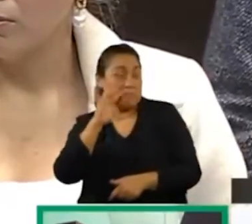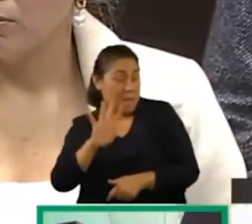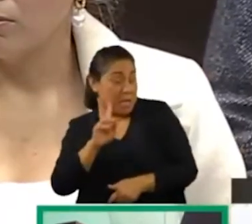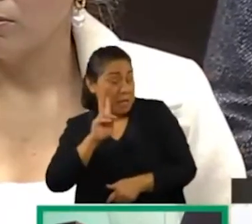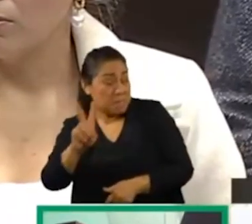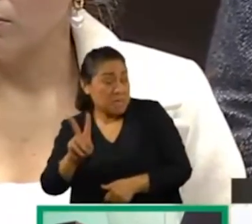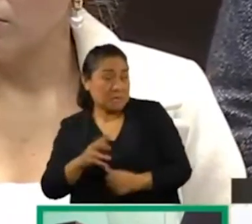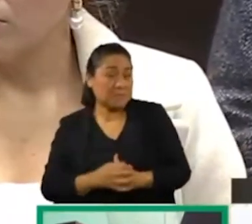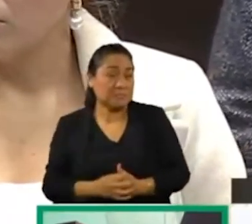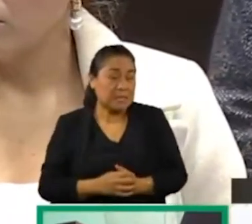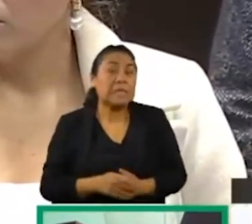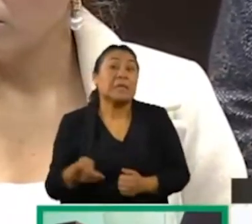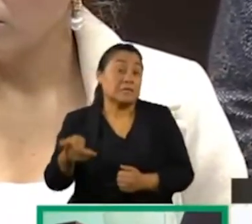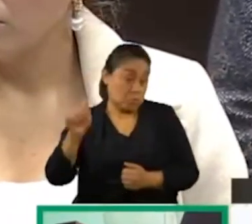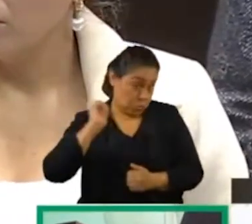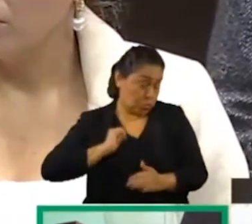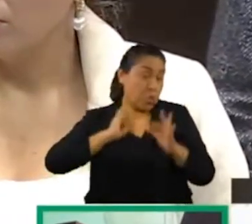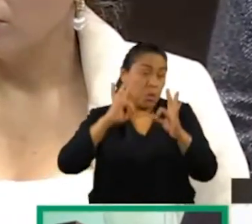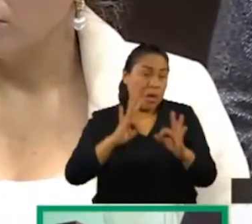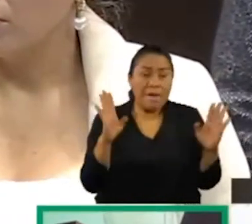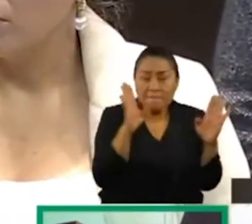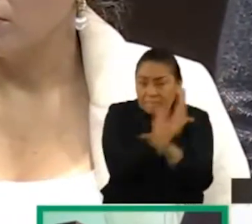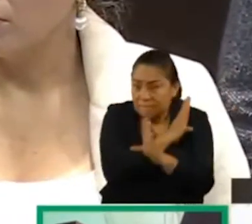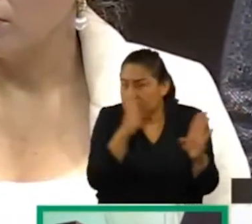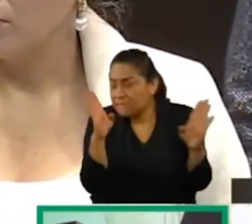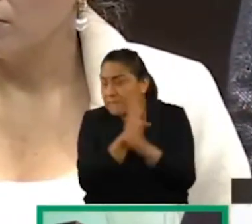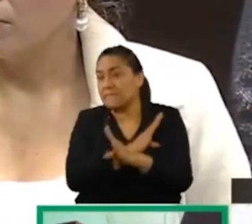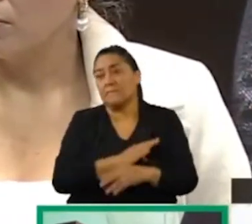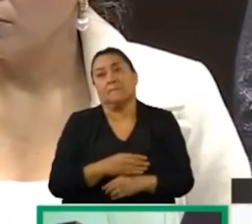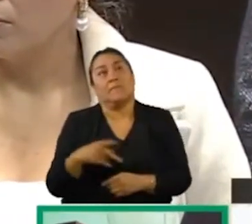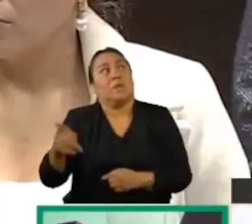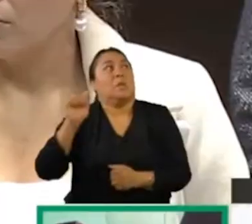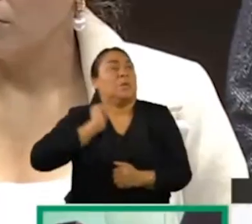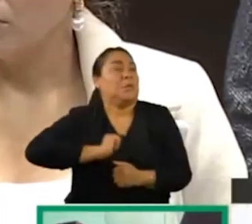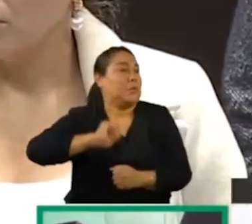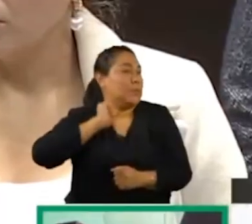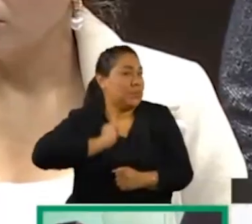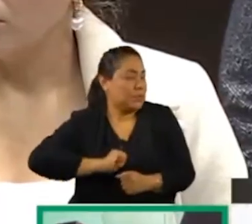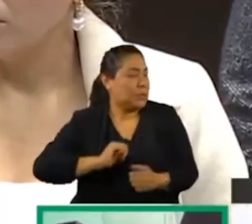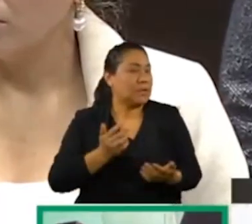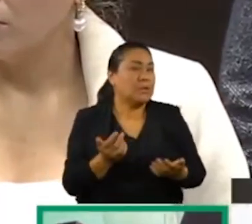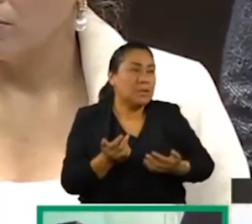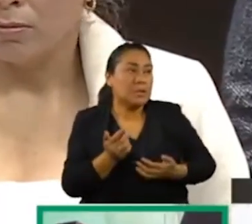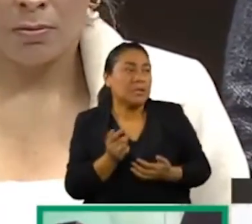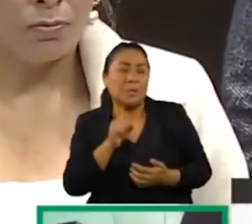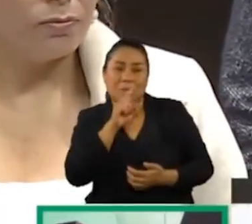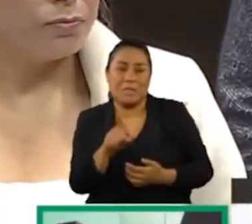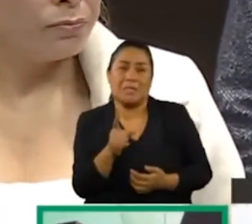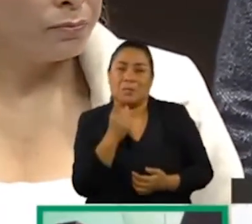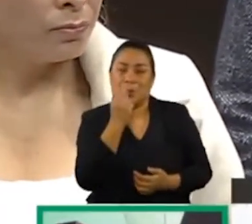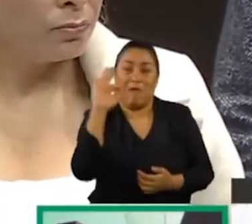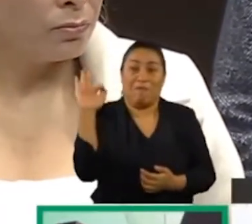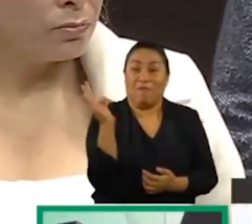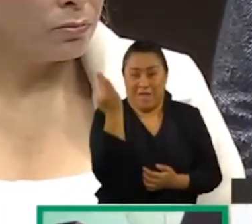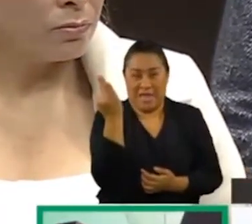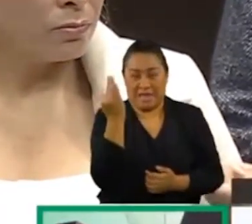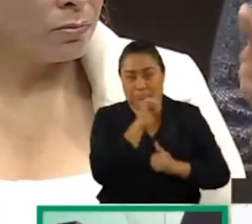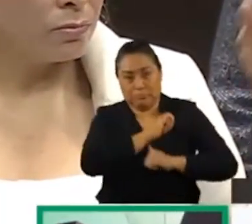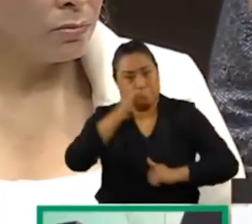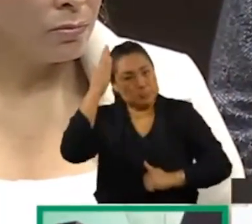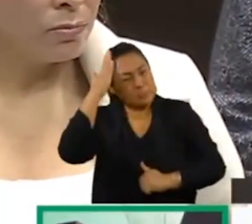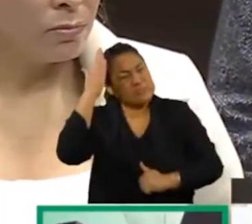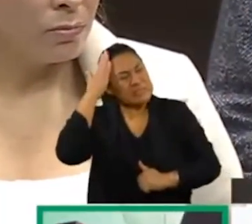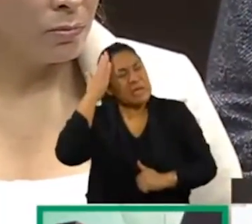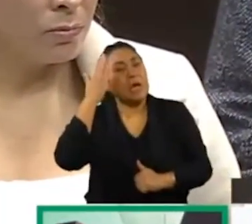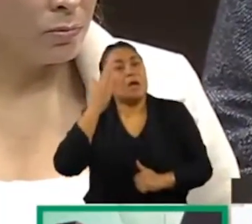sí los tiempos del espionaje, los tiempos en que los mandos de la Federal recibían